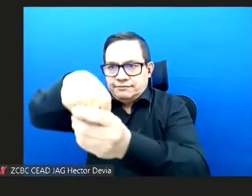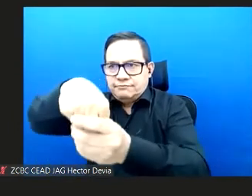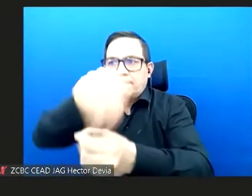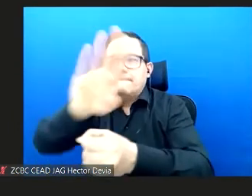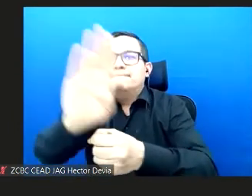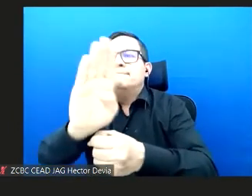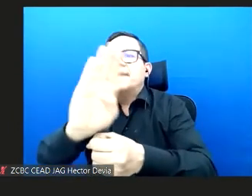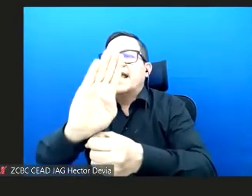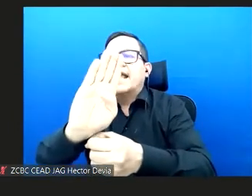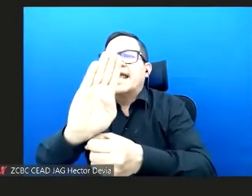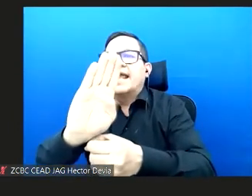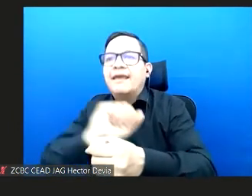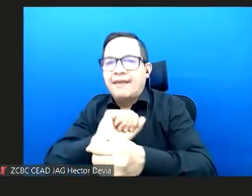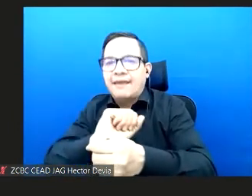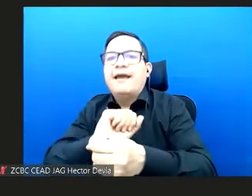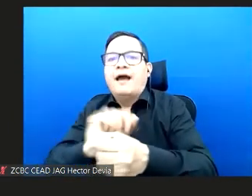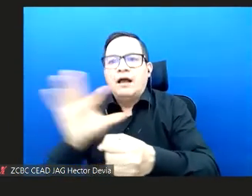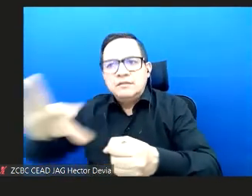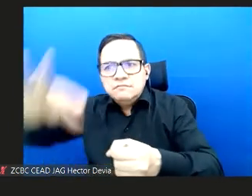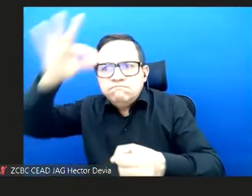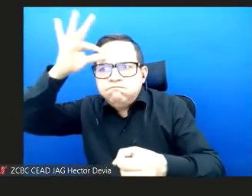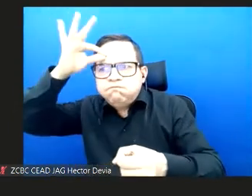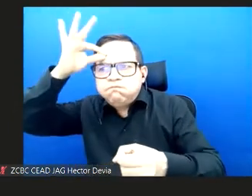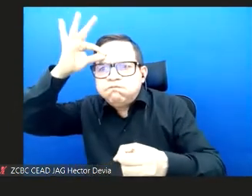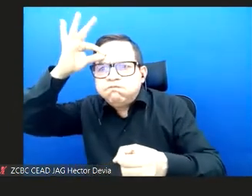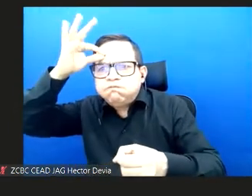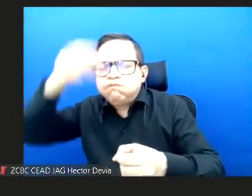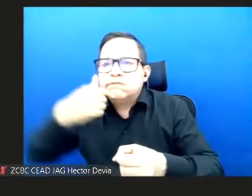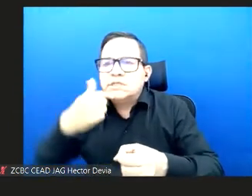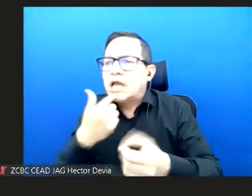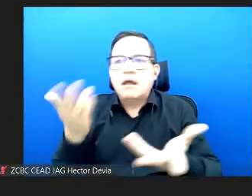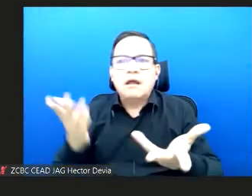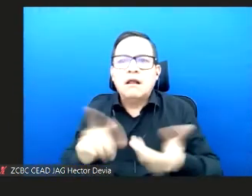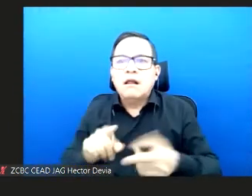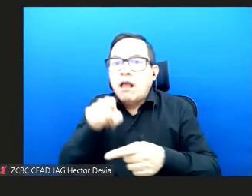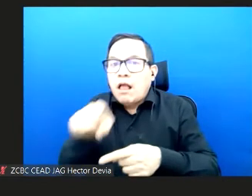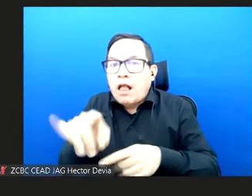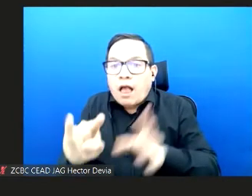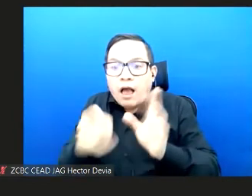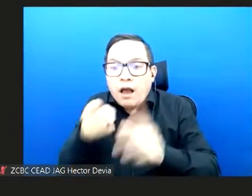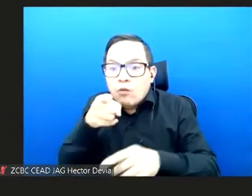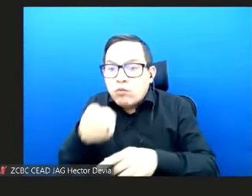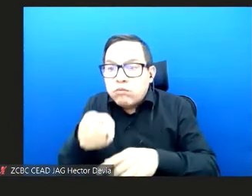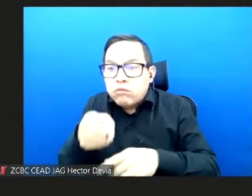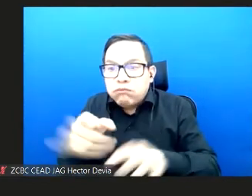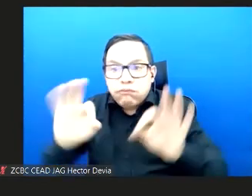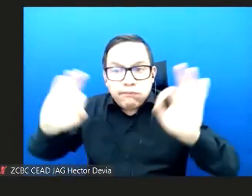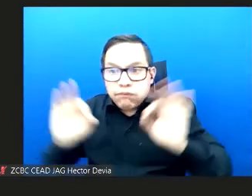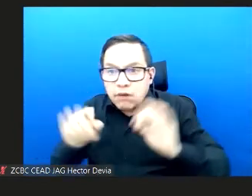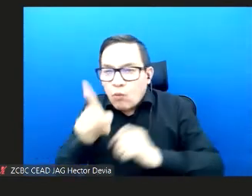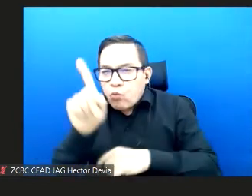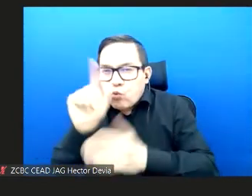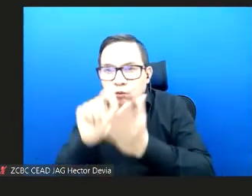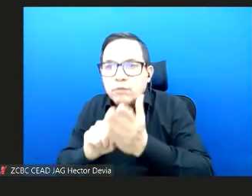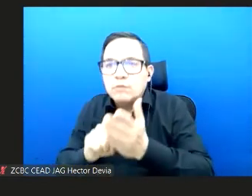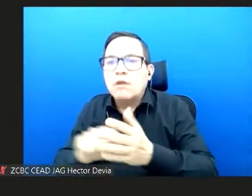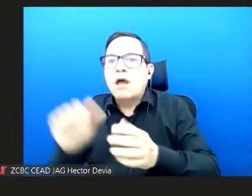Esto es importante tenerlo en cuenta. Si existe por lo menos un elemento de A que no pertenece a B, se dice que A no está contenido en